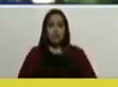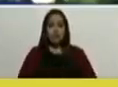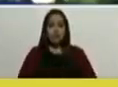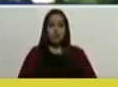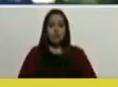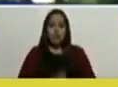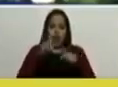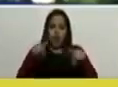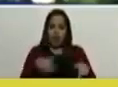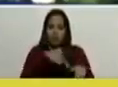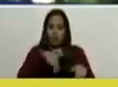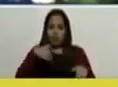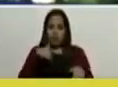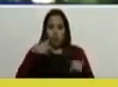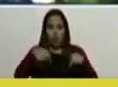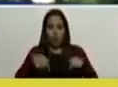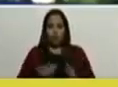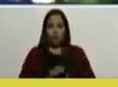Aquí estamos,